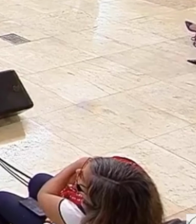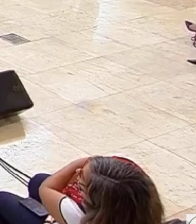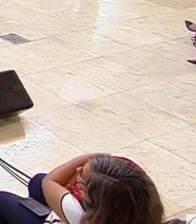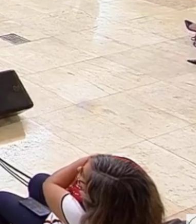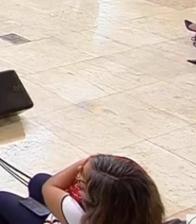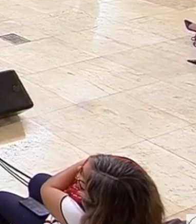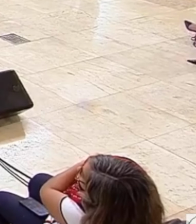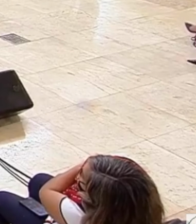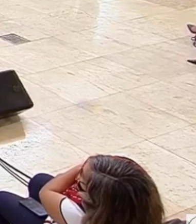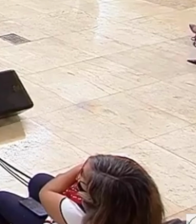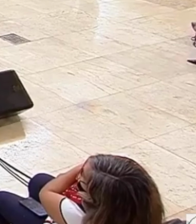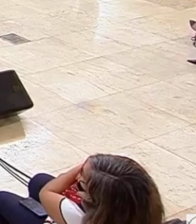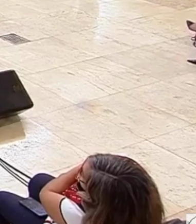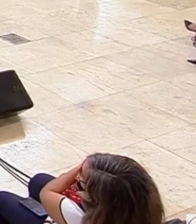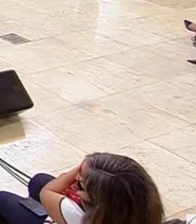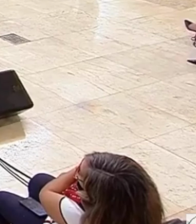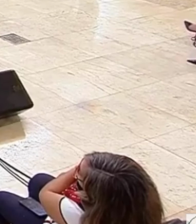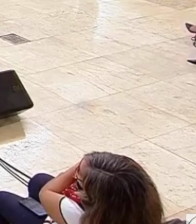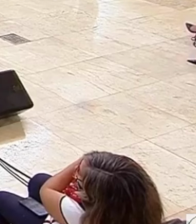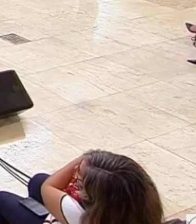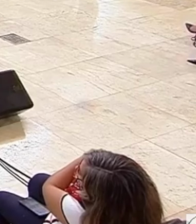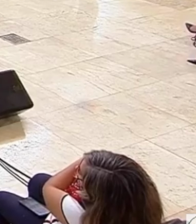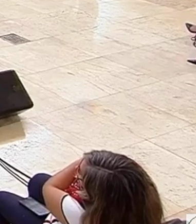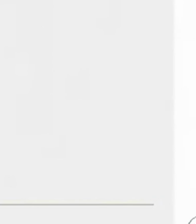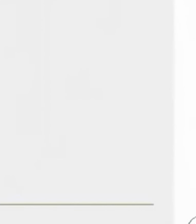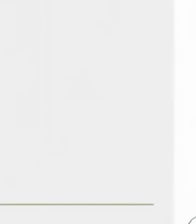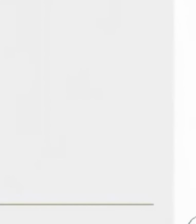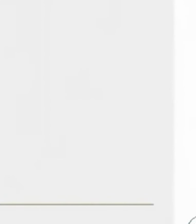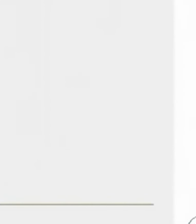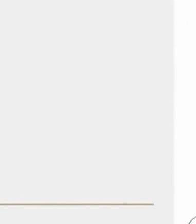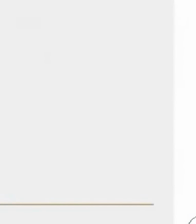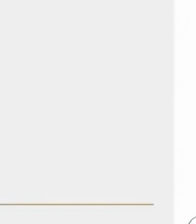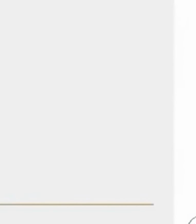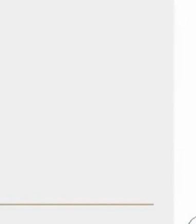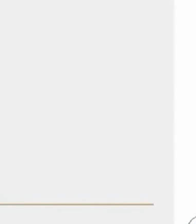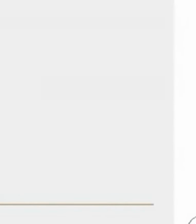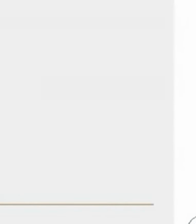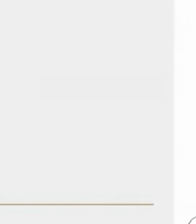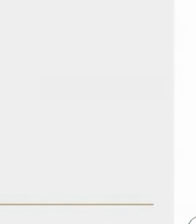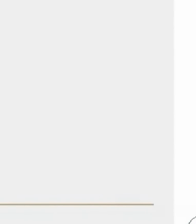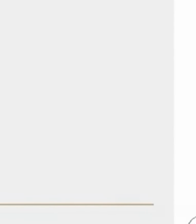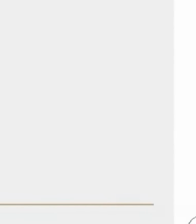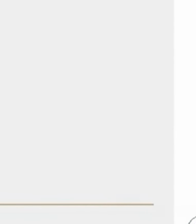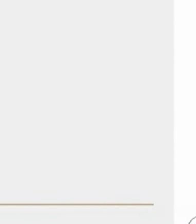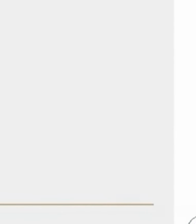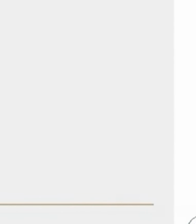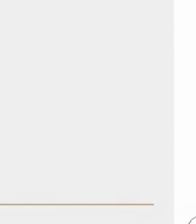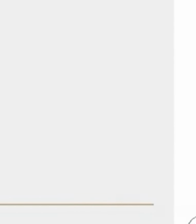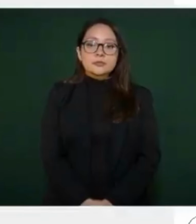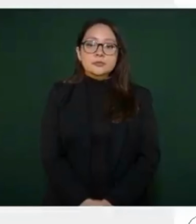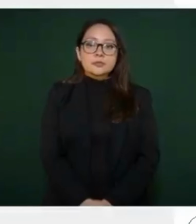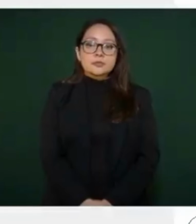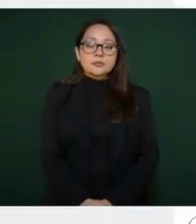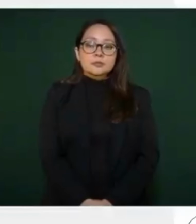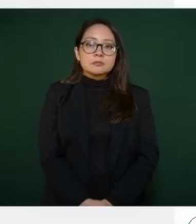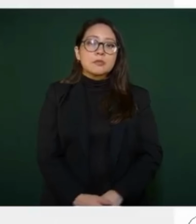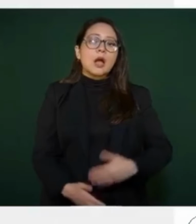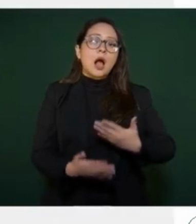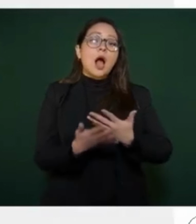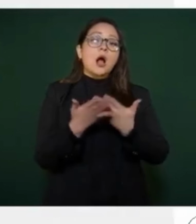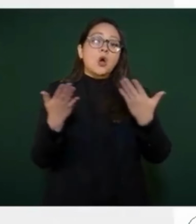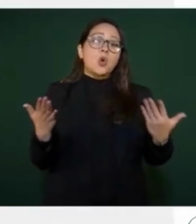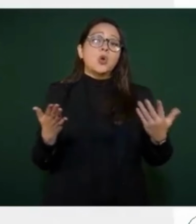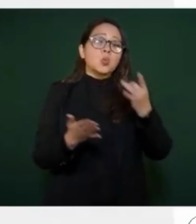por una negociación del 15% y solamente se paga por los penales 235